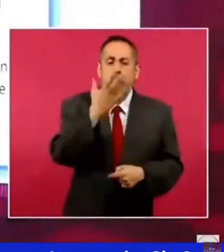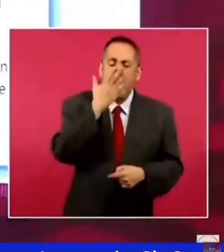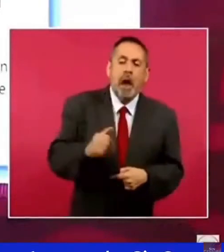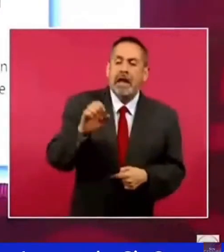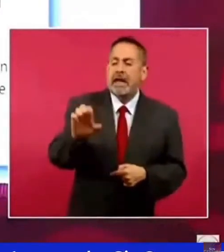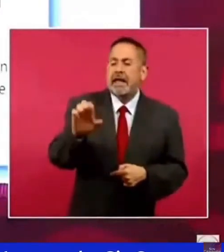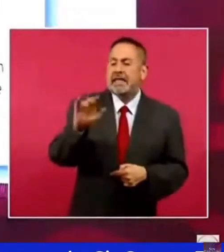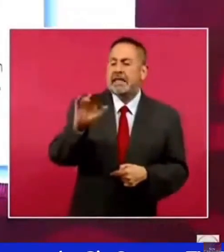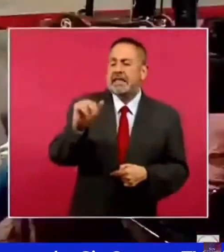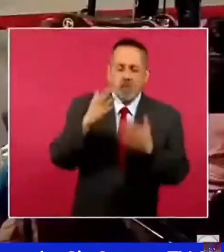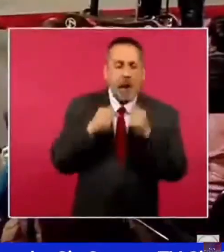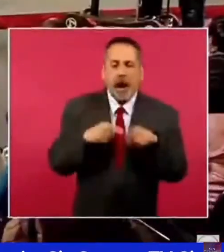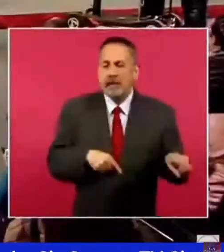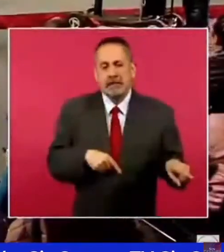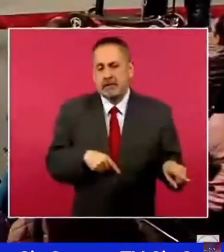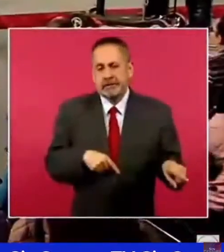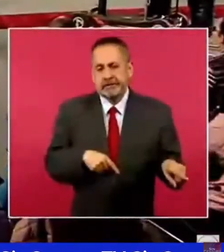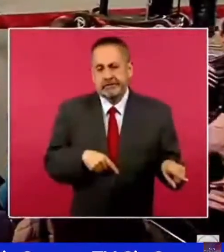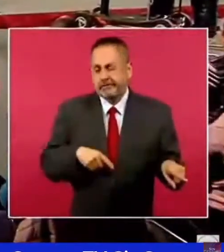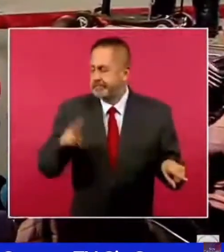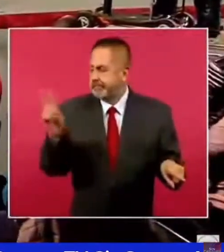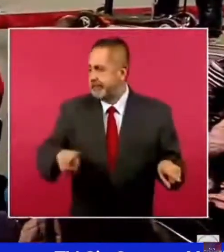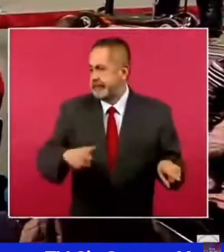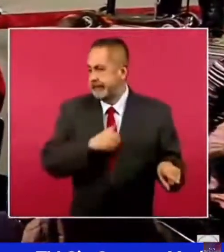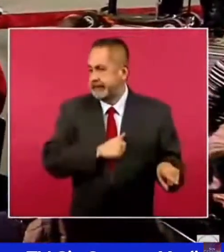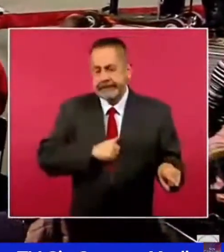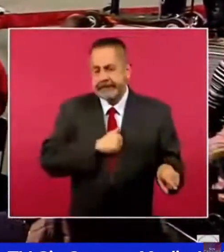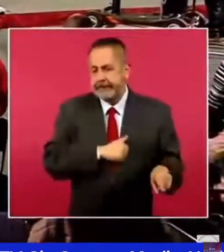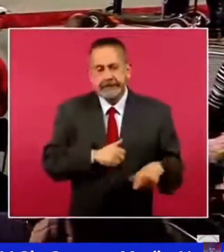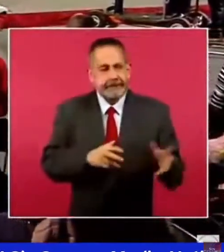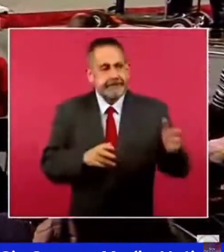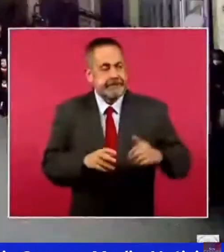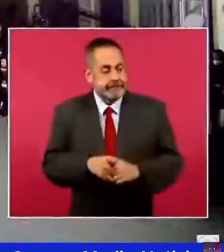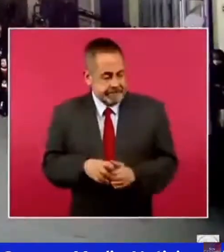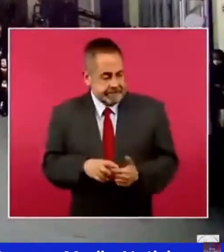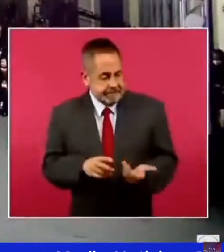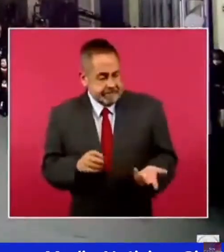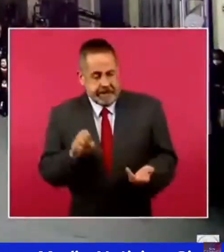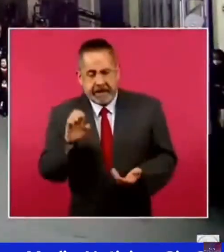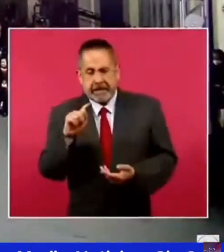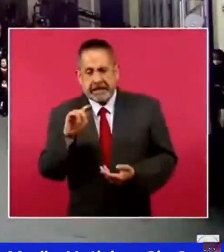Esto es muy lamentable, este